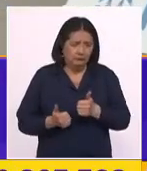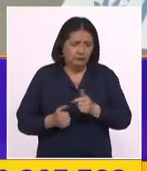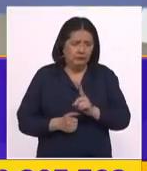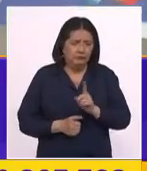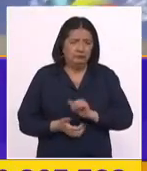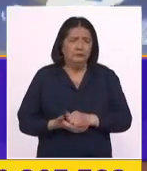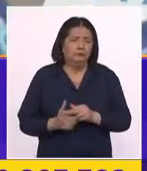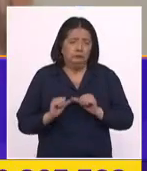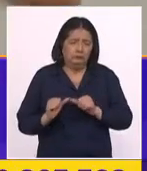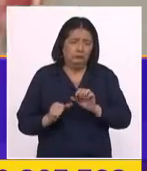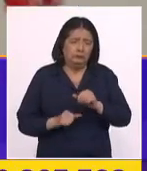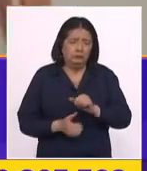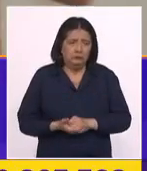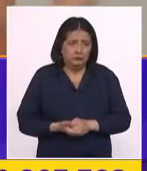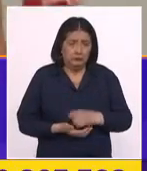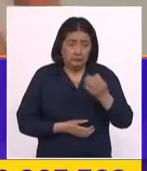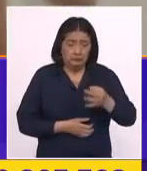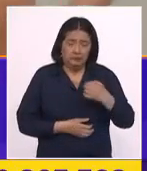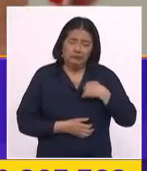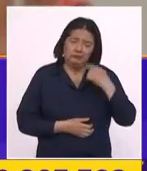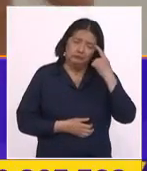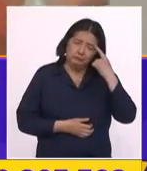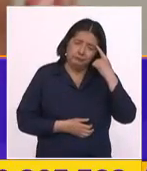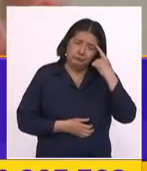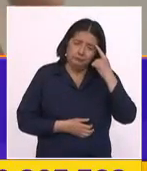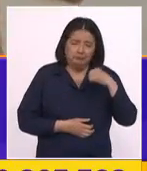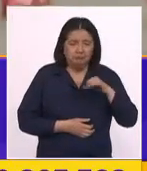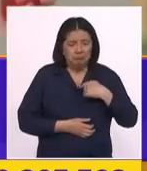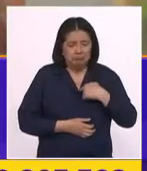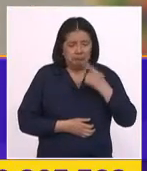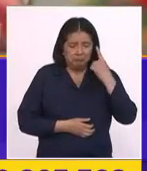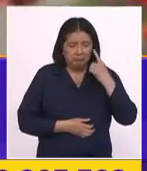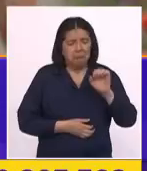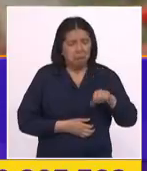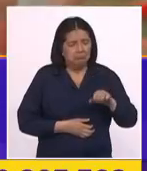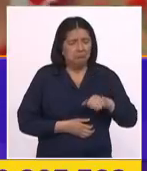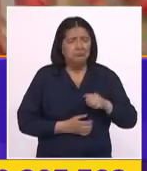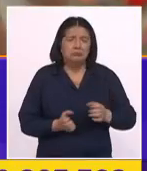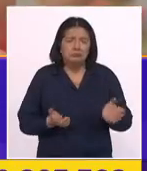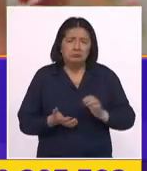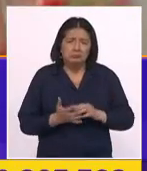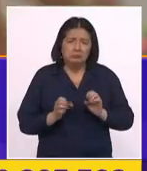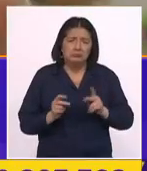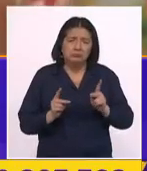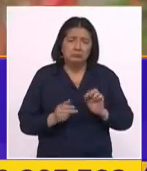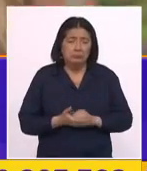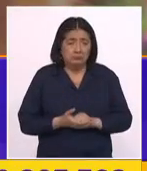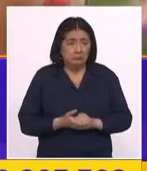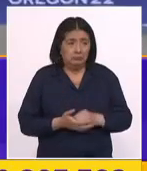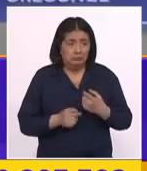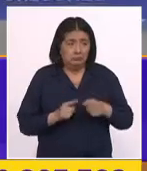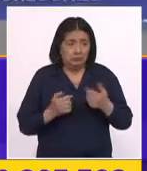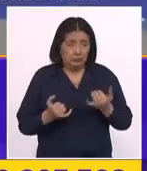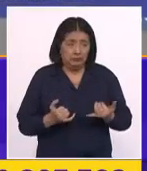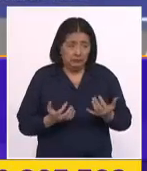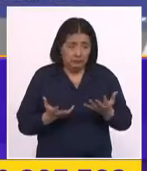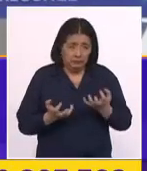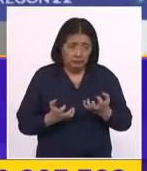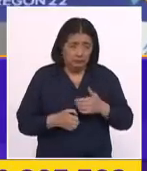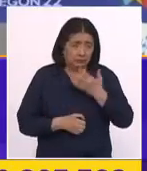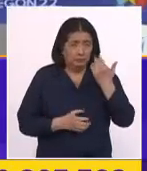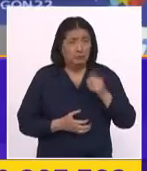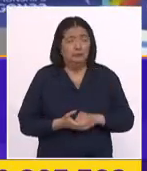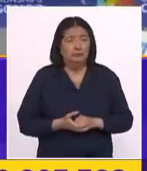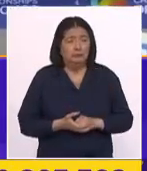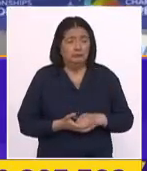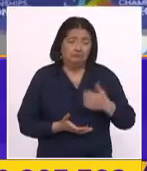No puedes dejar así. Entonces, en verdad, reflexioné, me puse a pensar y dije, no, voy a dar otra oportunidad, pero esta vez quiero hacerlo mejor,